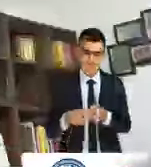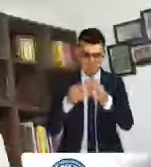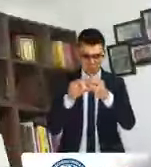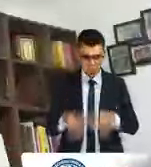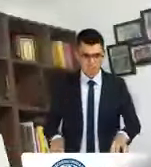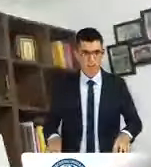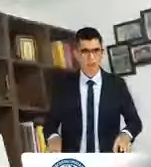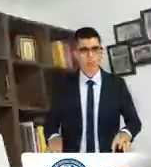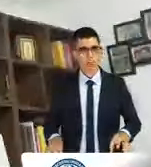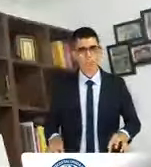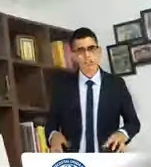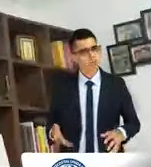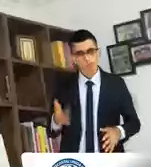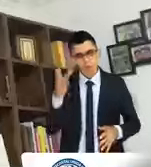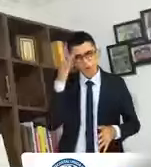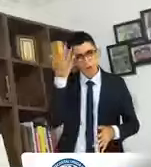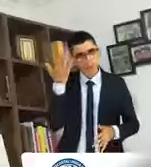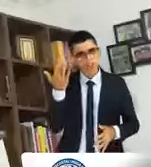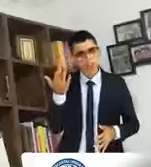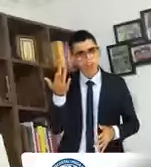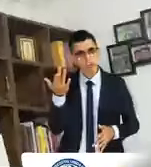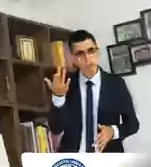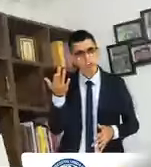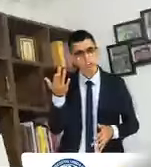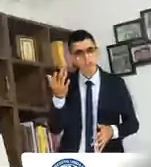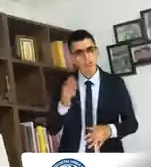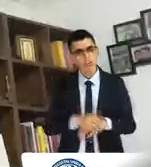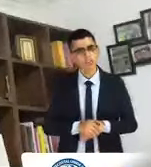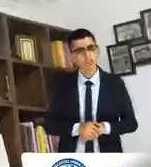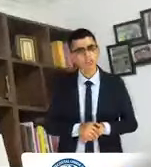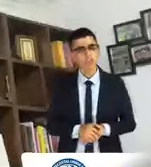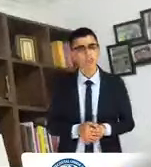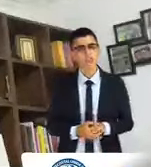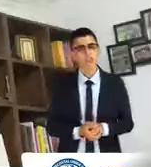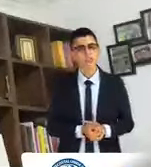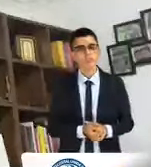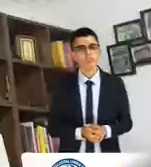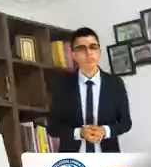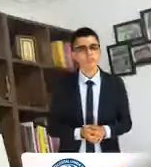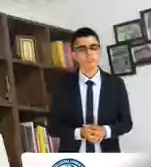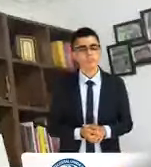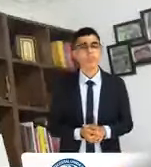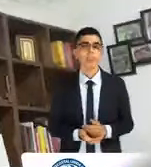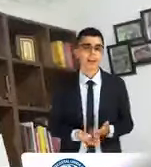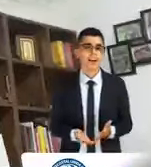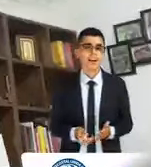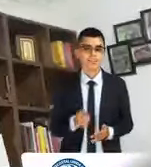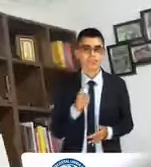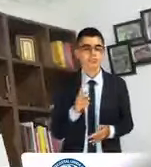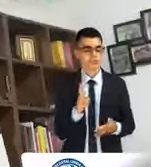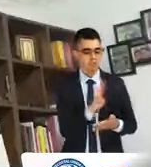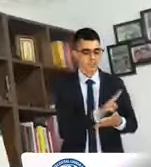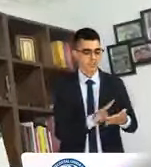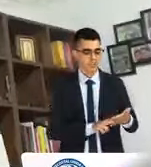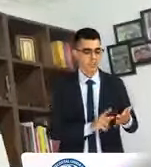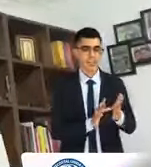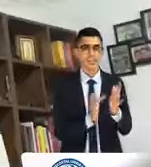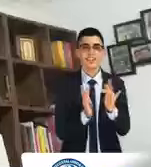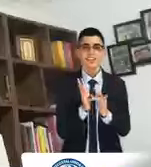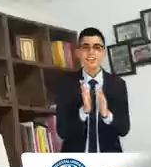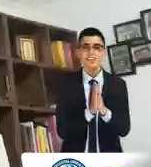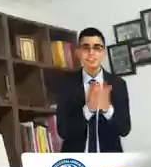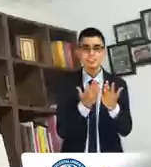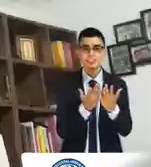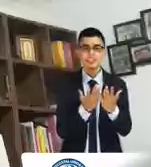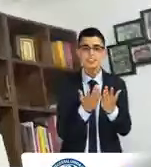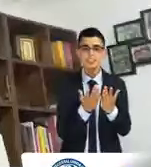manera? ¿Por qué? Bueno, si tú lees la historia de esta persona que está en